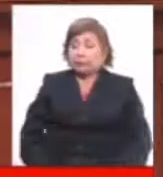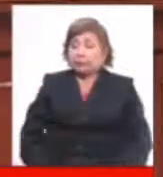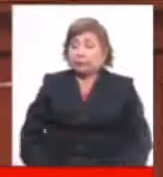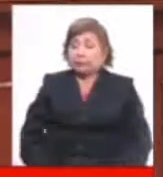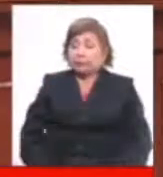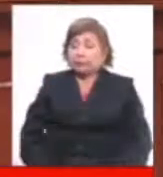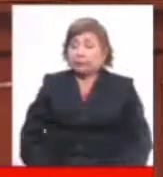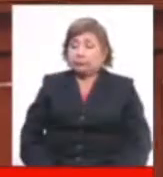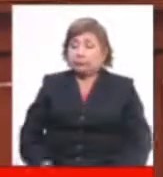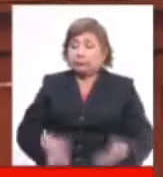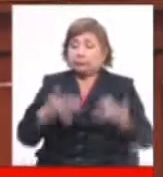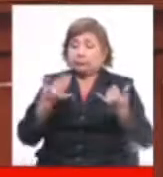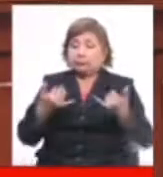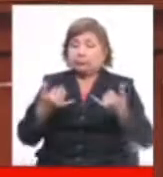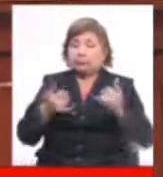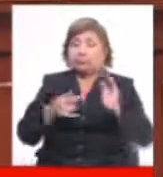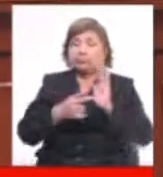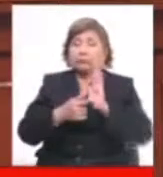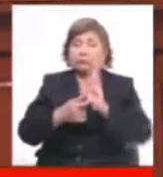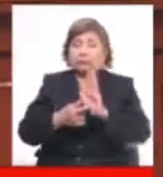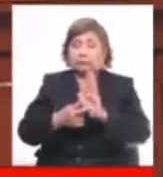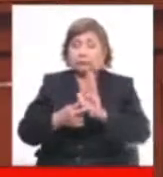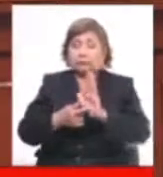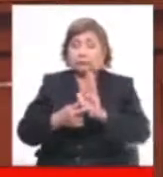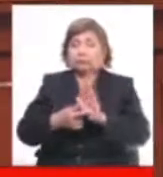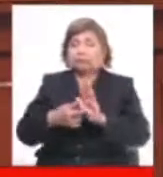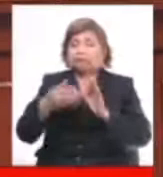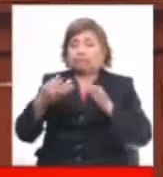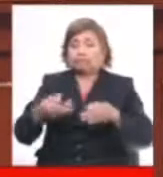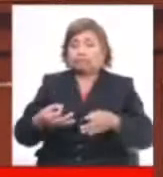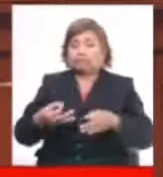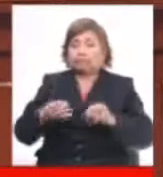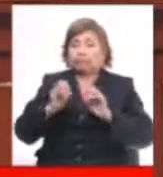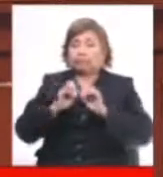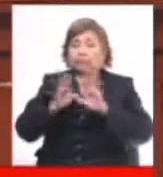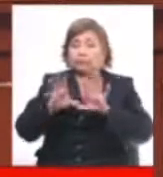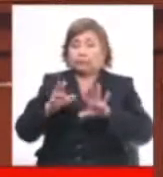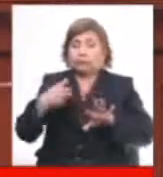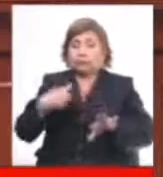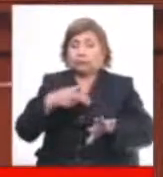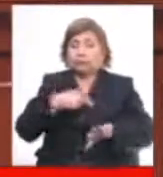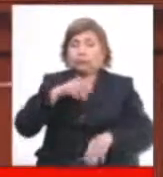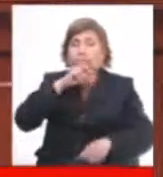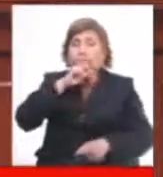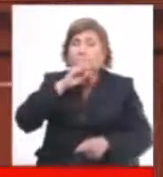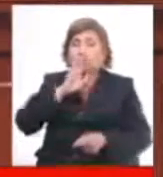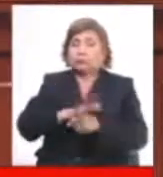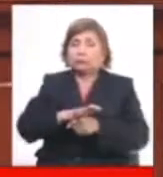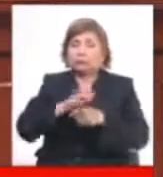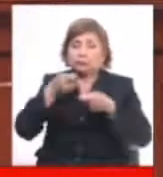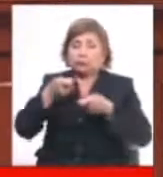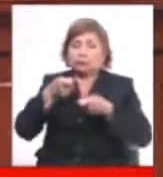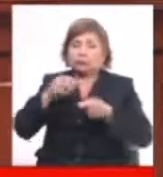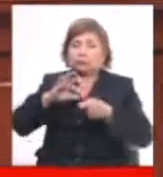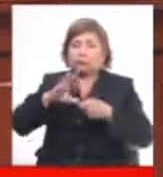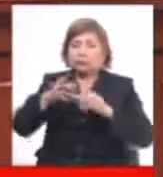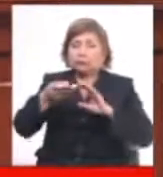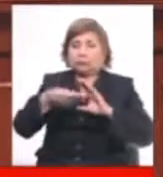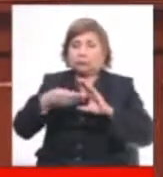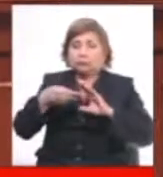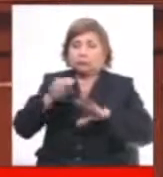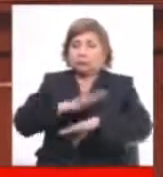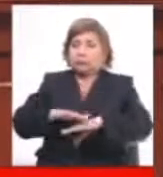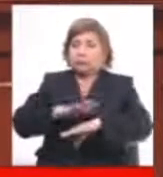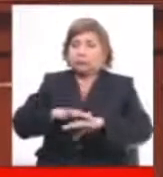confiando que el día de hoy, como una muestra real y clara de nuestro compromiso de lucha contra la corrupción y